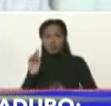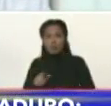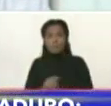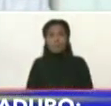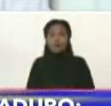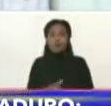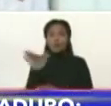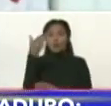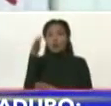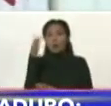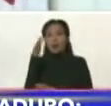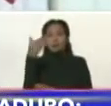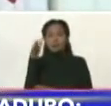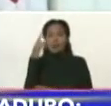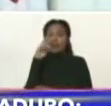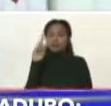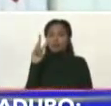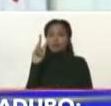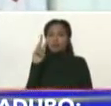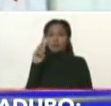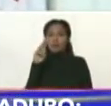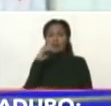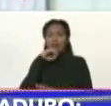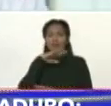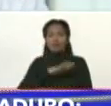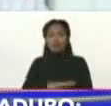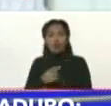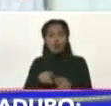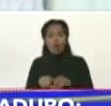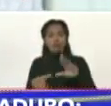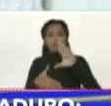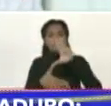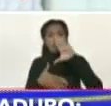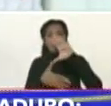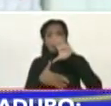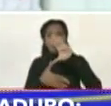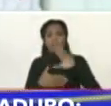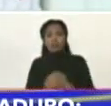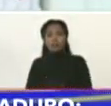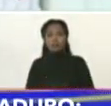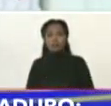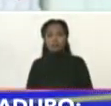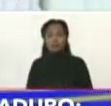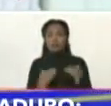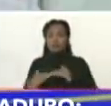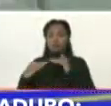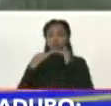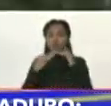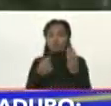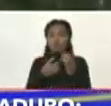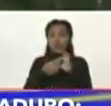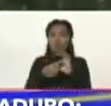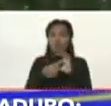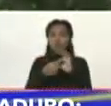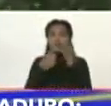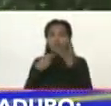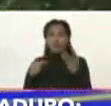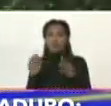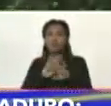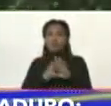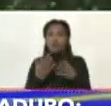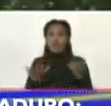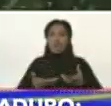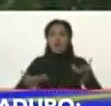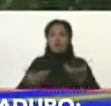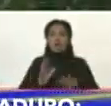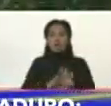una bandera milenaria, milenaria de Sudamérica. Es igualdad y unidad en la diversidad. ¿Por qué la queman?